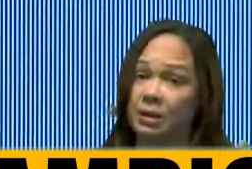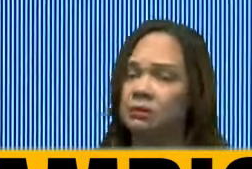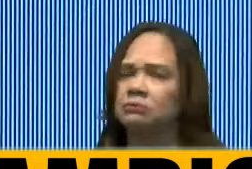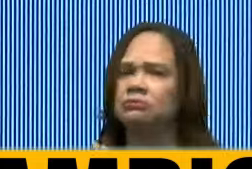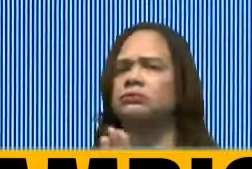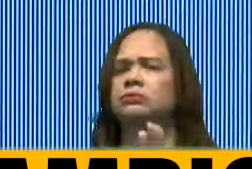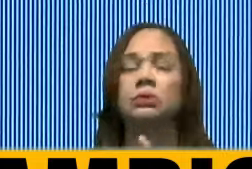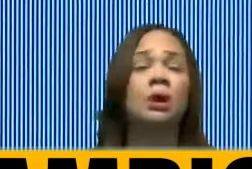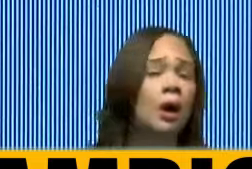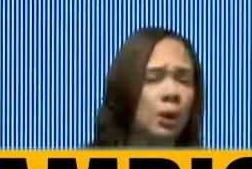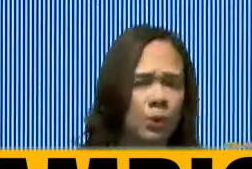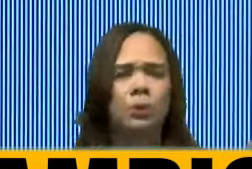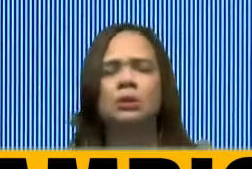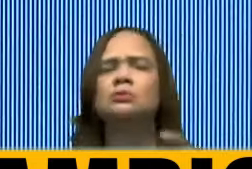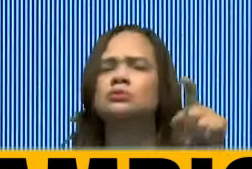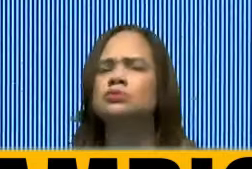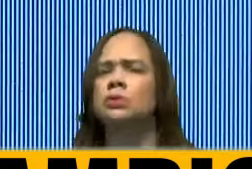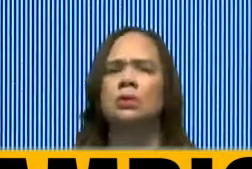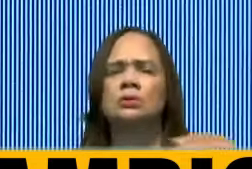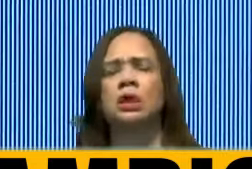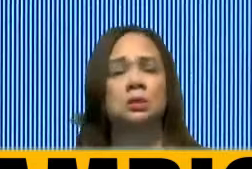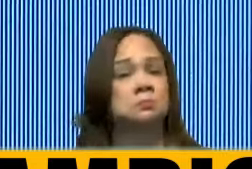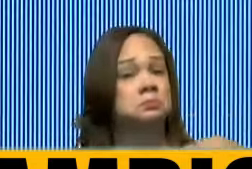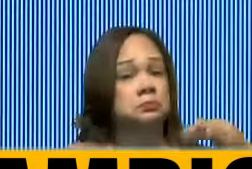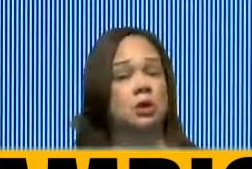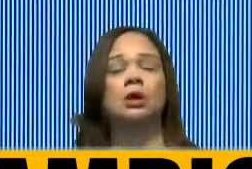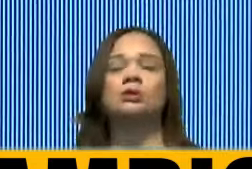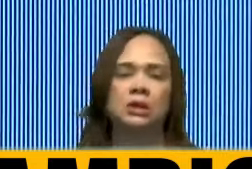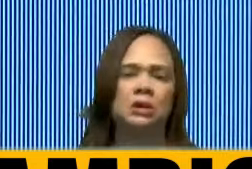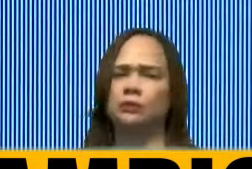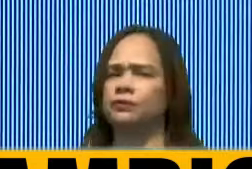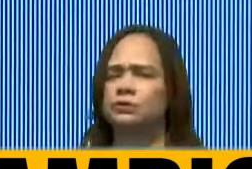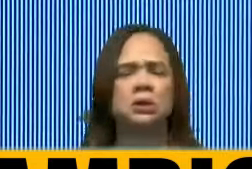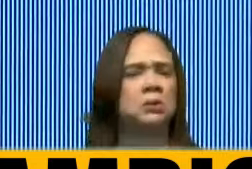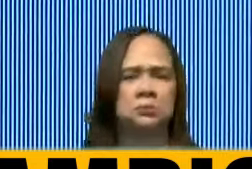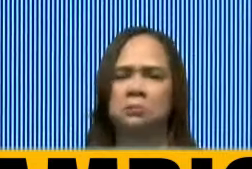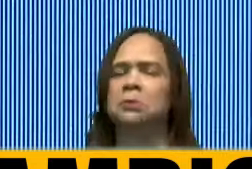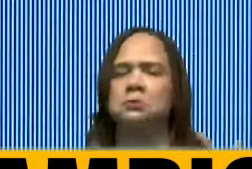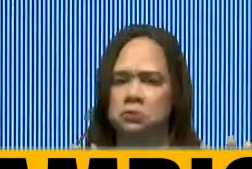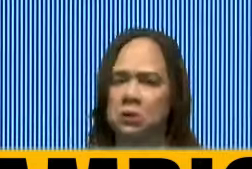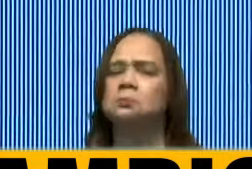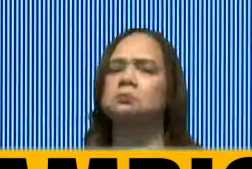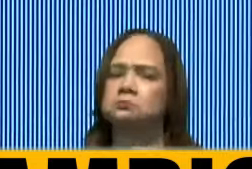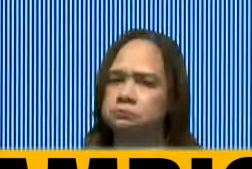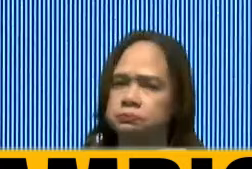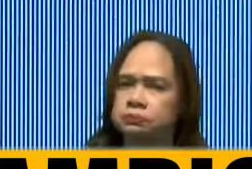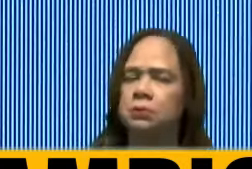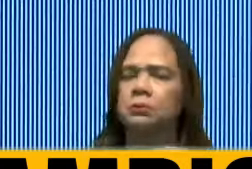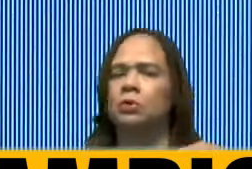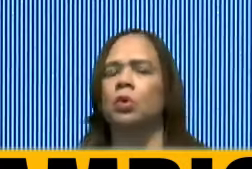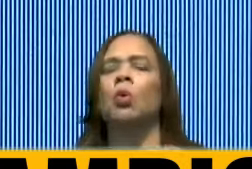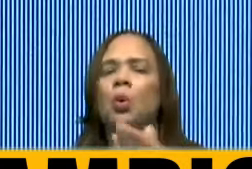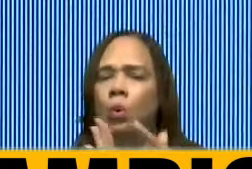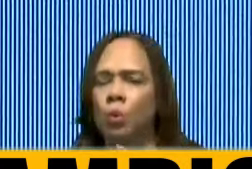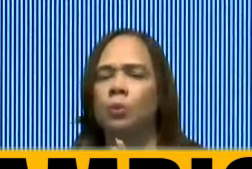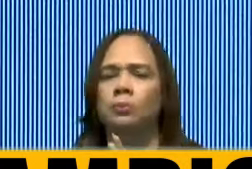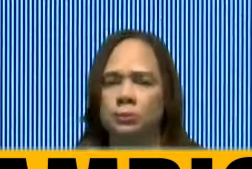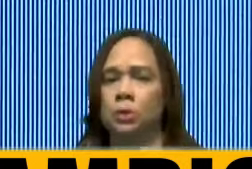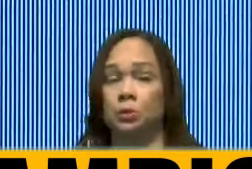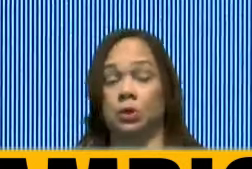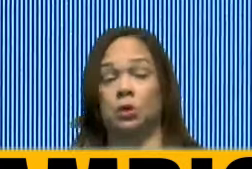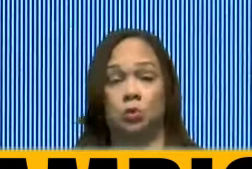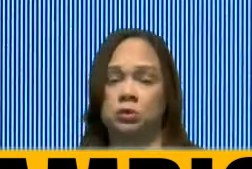aquellas que solamente requieran de disposiciones administrativas de igual manera estaremos trabajando conjuntamente con la consultoría jurídica del